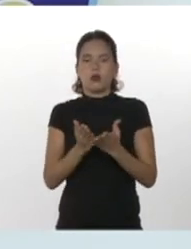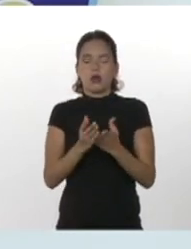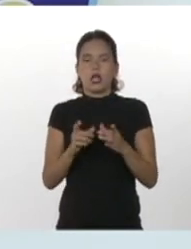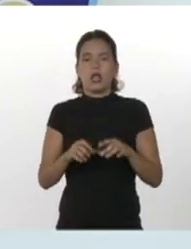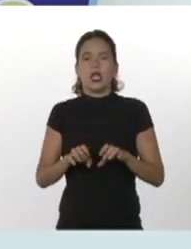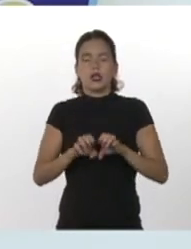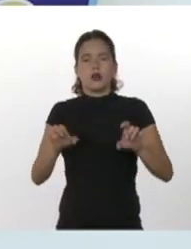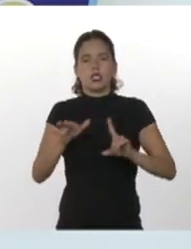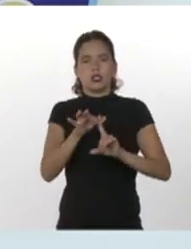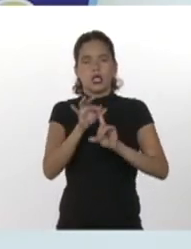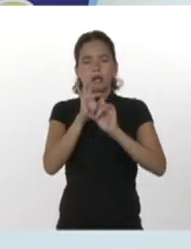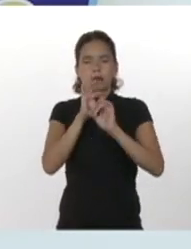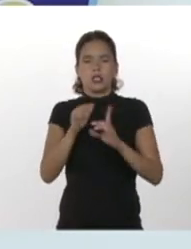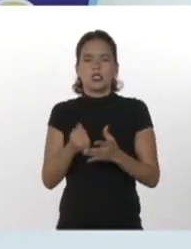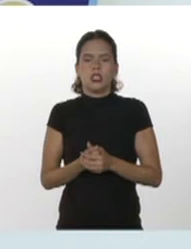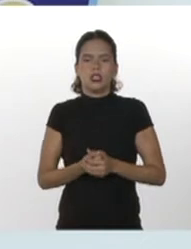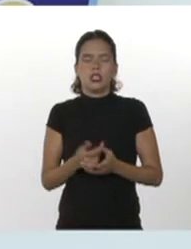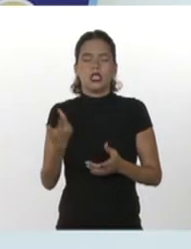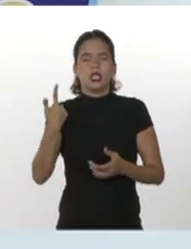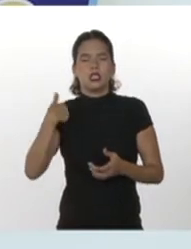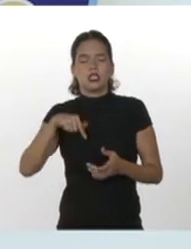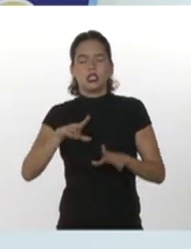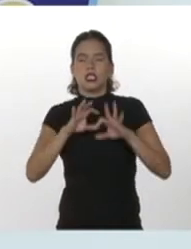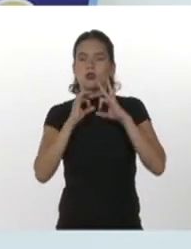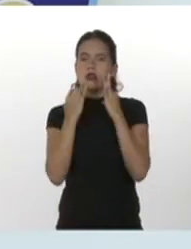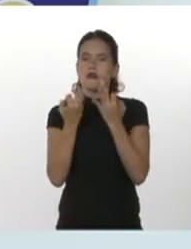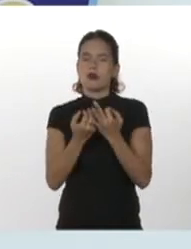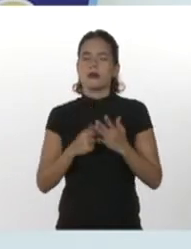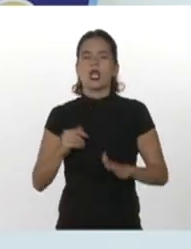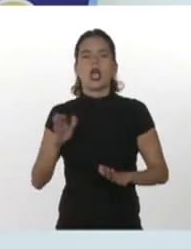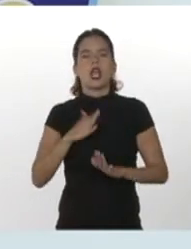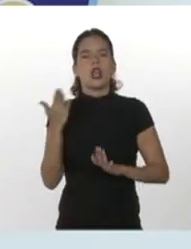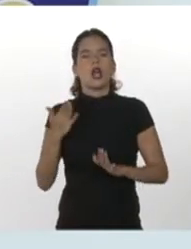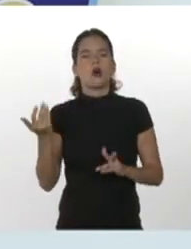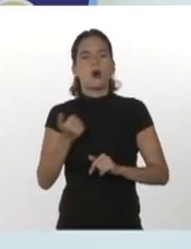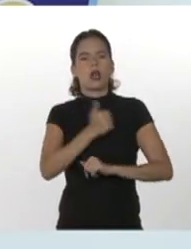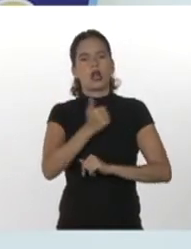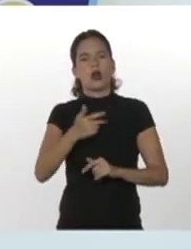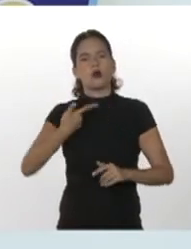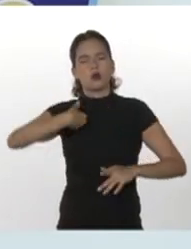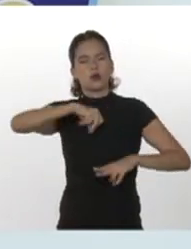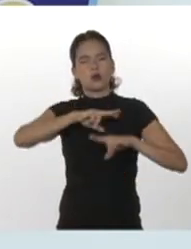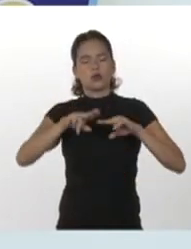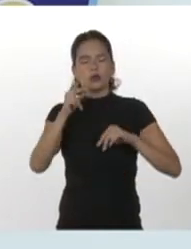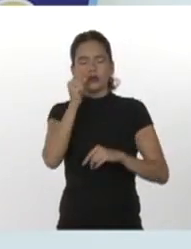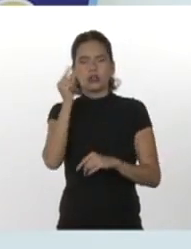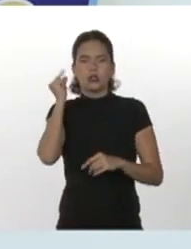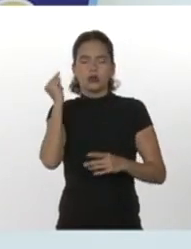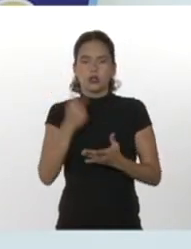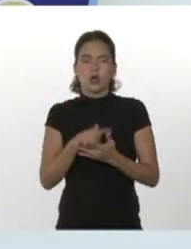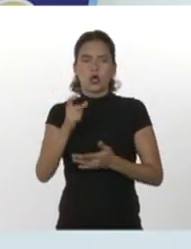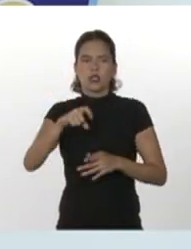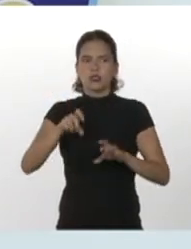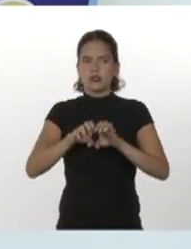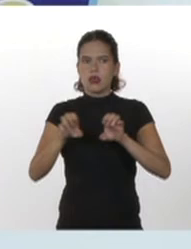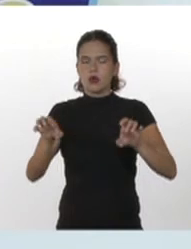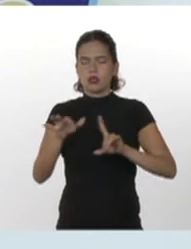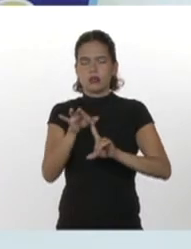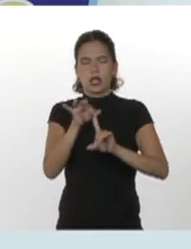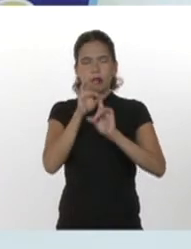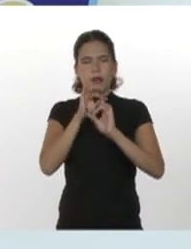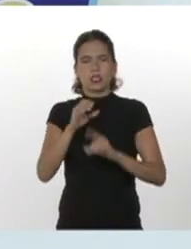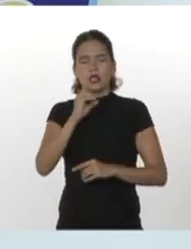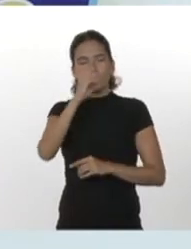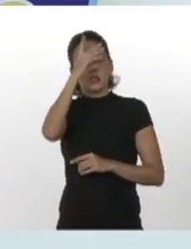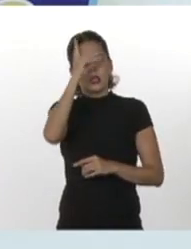de educación especial, es tener una familia en la cual cada uno de nuestros niños y niñas con necesidades educativas